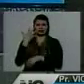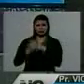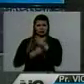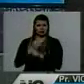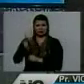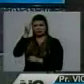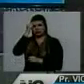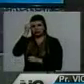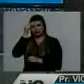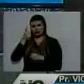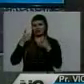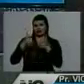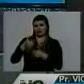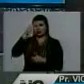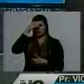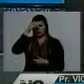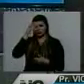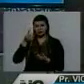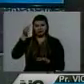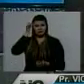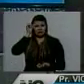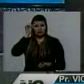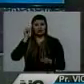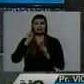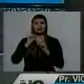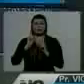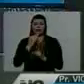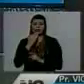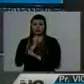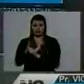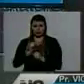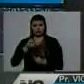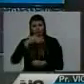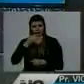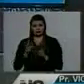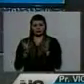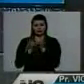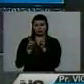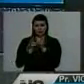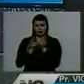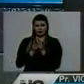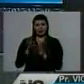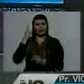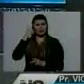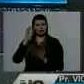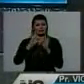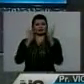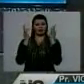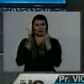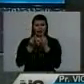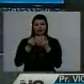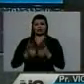significan buenas costumbres. Permítame decirlo en forma muy simplificada. Para que una familia